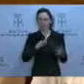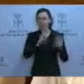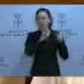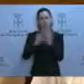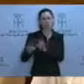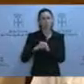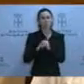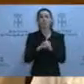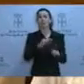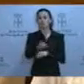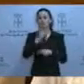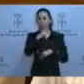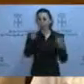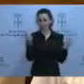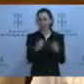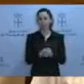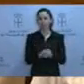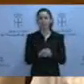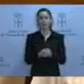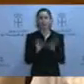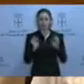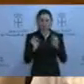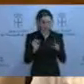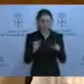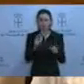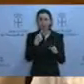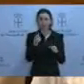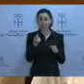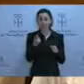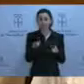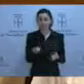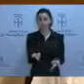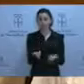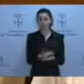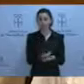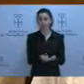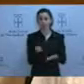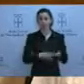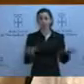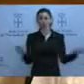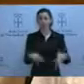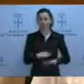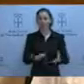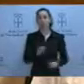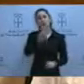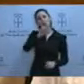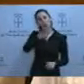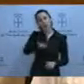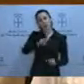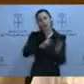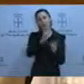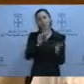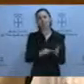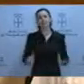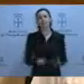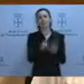si exacto, subvenciones del sector público, que prácticamente no tiene ingresos propios y nos encontramos que el 12 de abril de 2016, pues hace